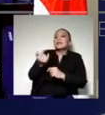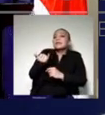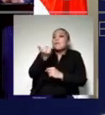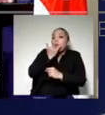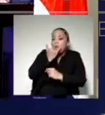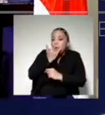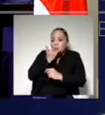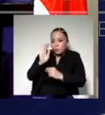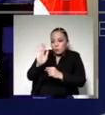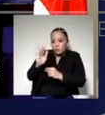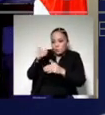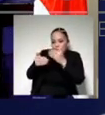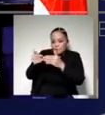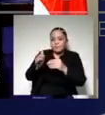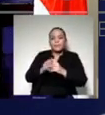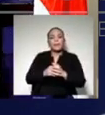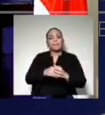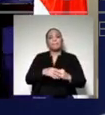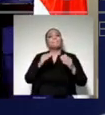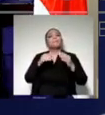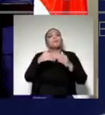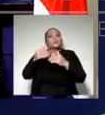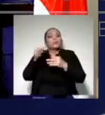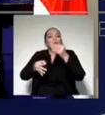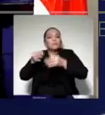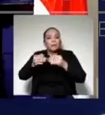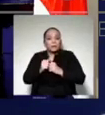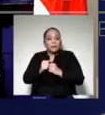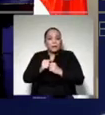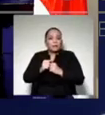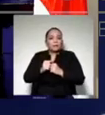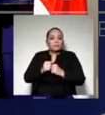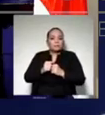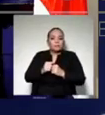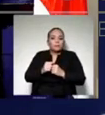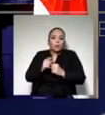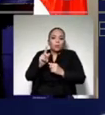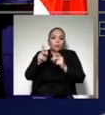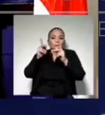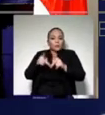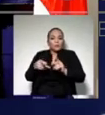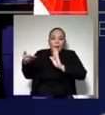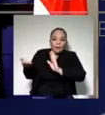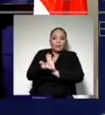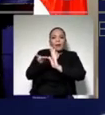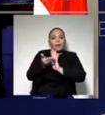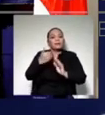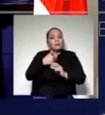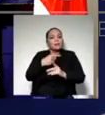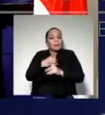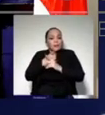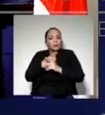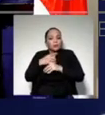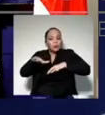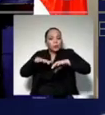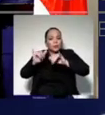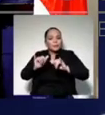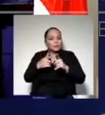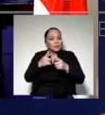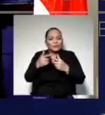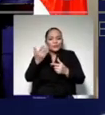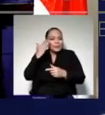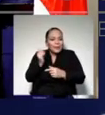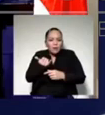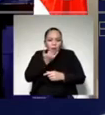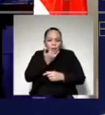Y después también, pero la justifica diciendo que una persona que es atacada de esa forma, pues tiene derecho a actuar así. Entonces no entiendo si hay una equivocación